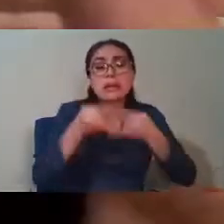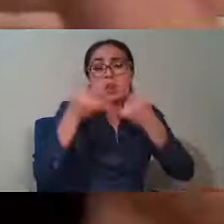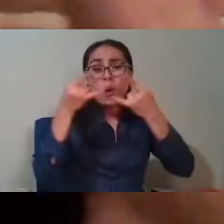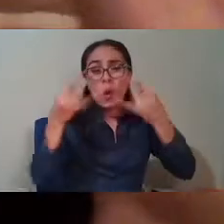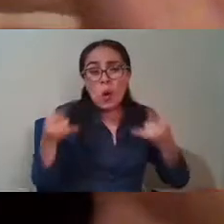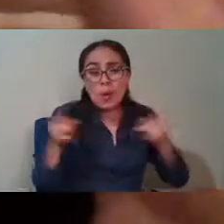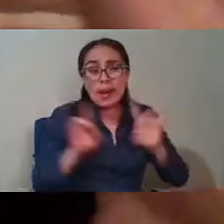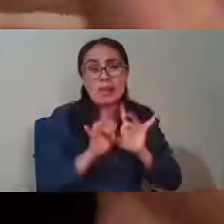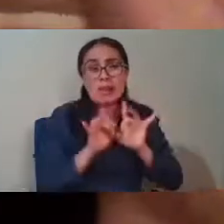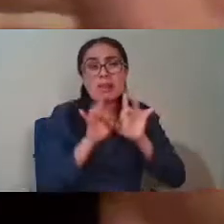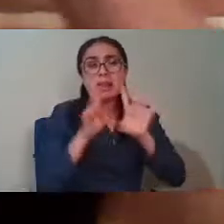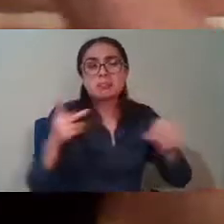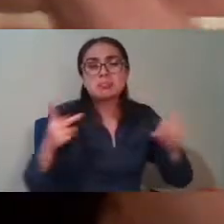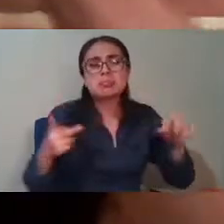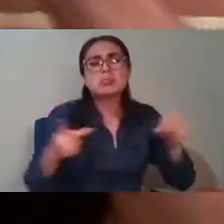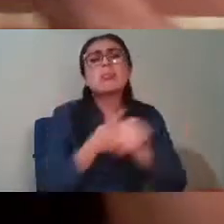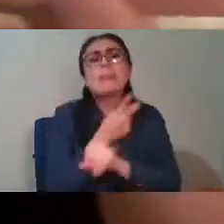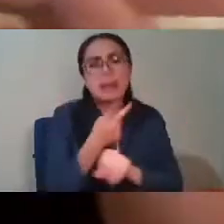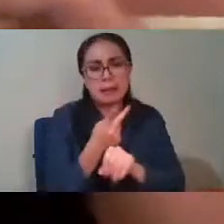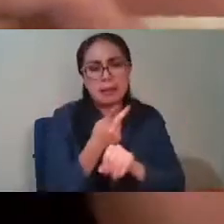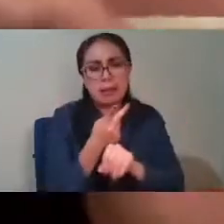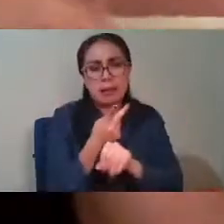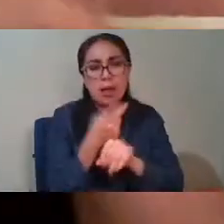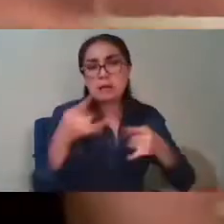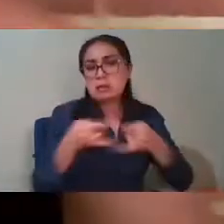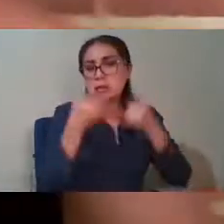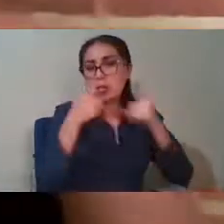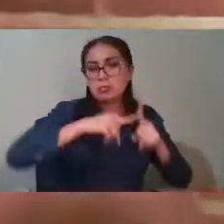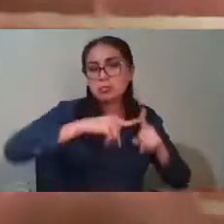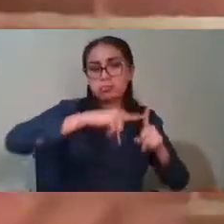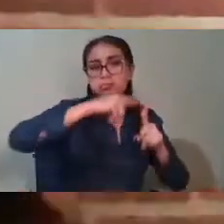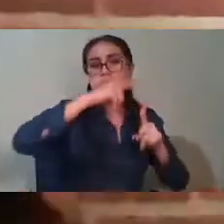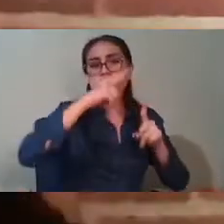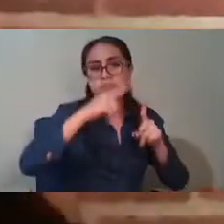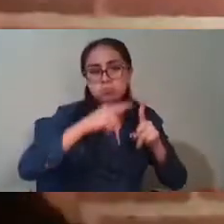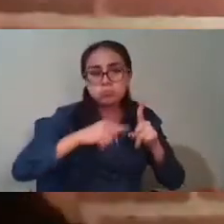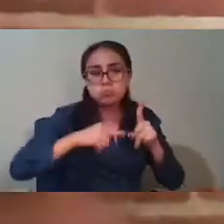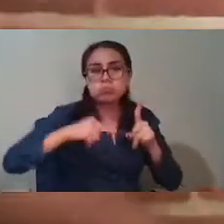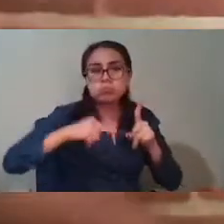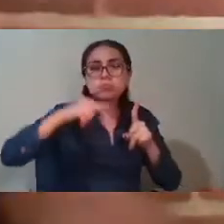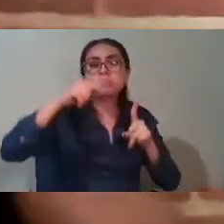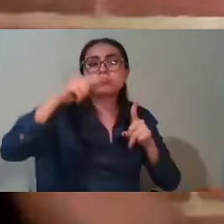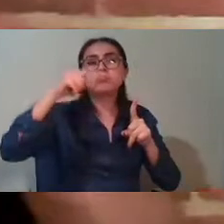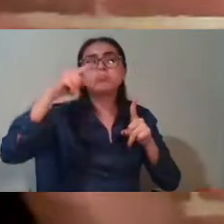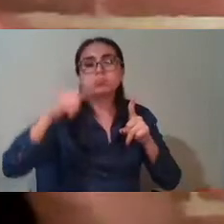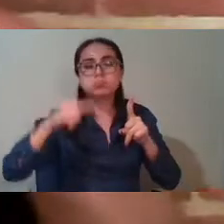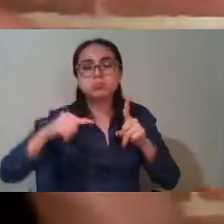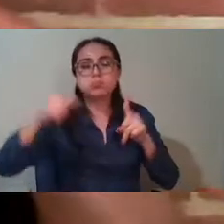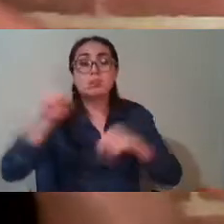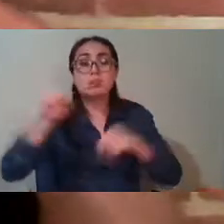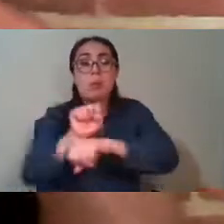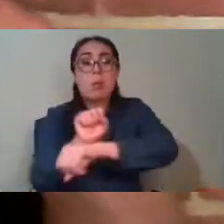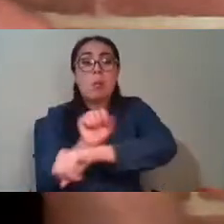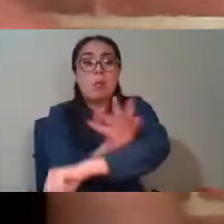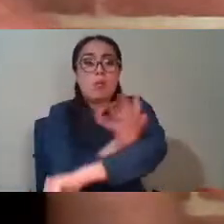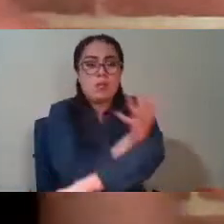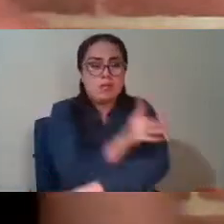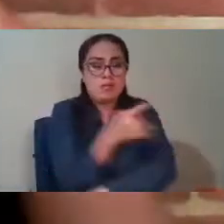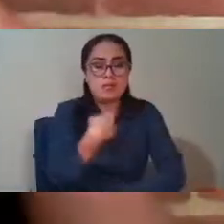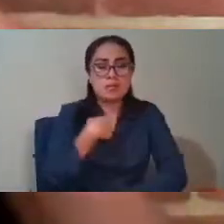altas suceden cosas y en las bajas simplemente hay información, lo que mi experiencia de dramaturgo me dicta